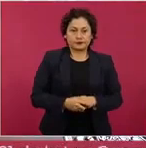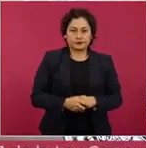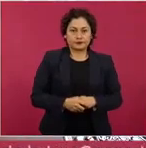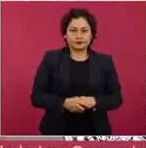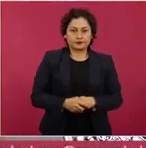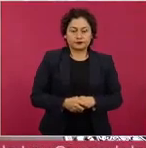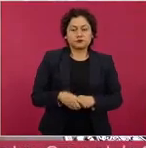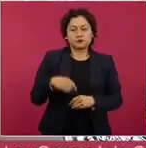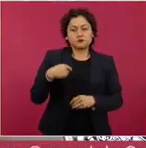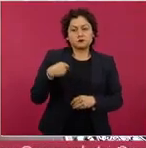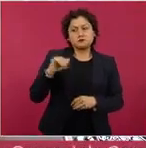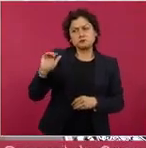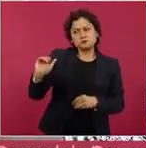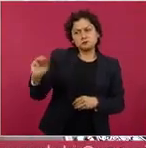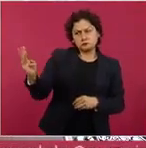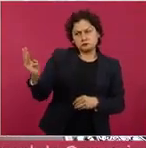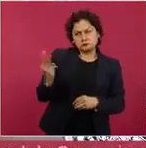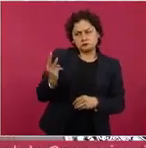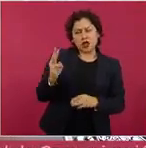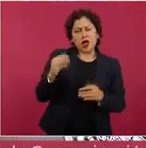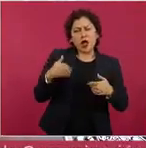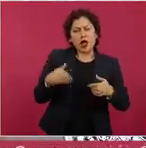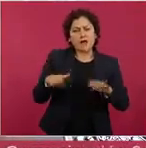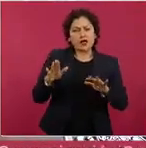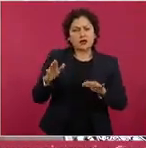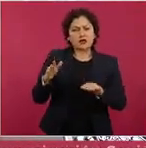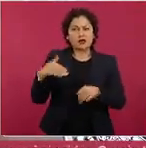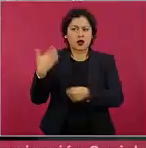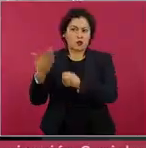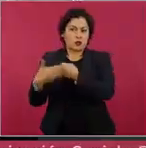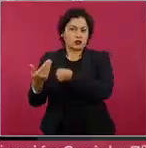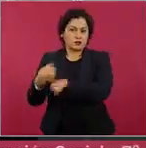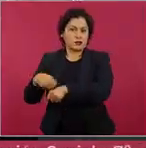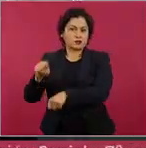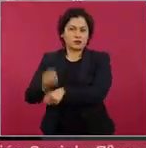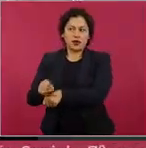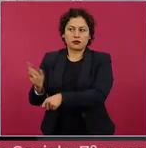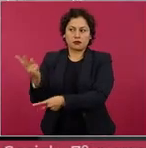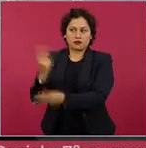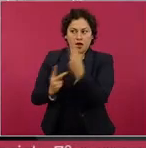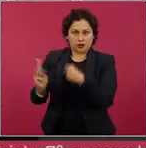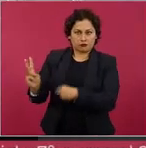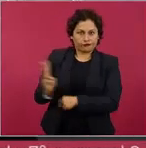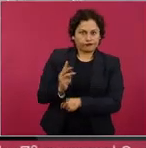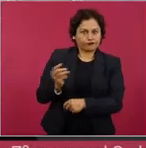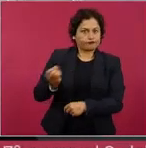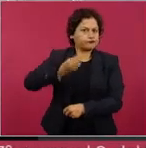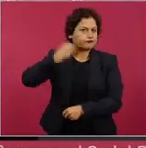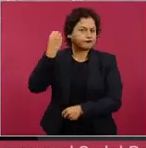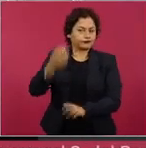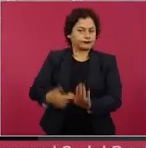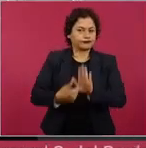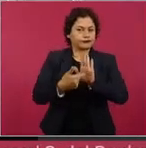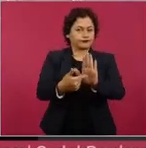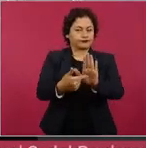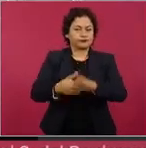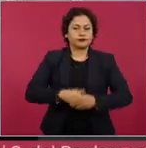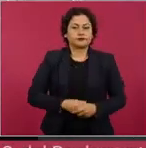Les voy a pedir a ver si la semana próxima, ¿no?, pueden venir y exponer. Y en